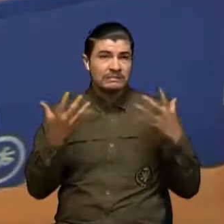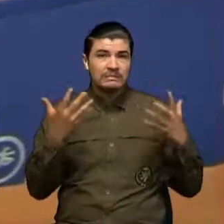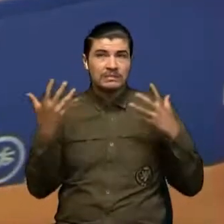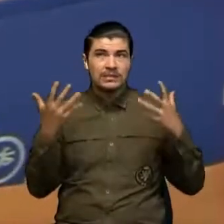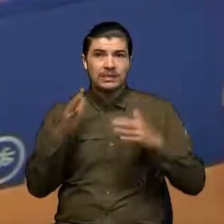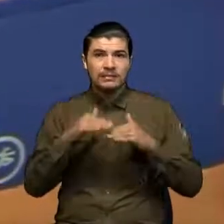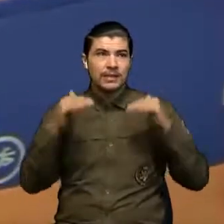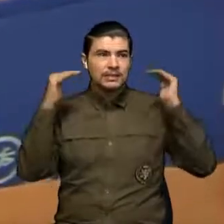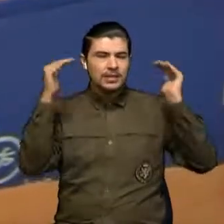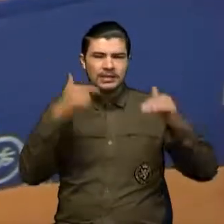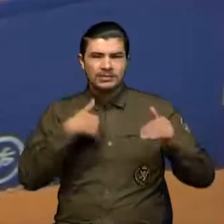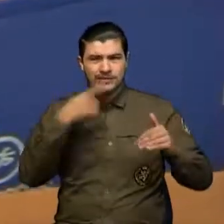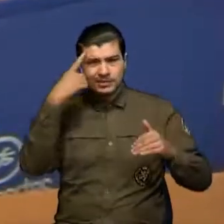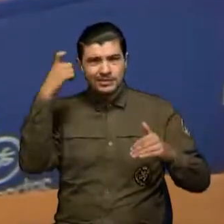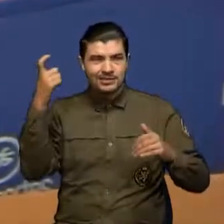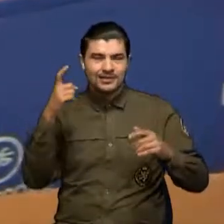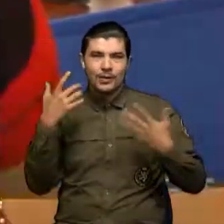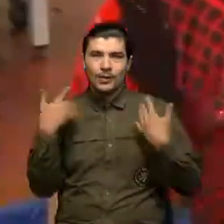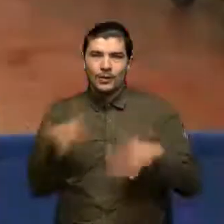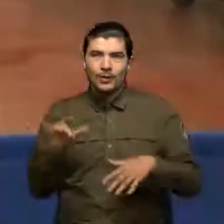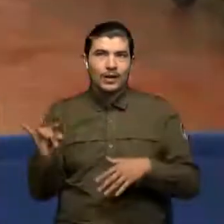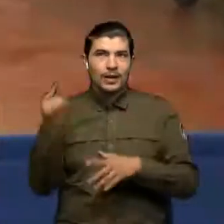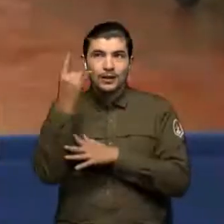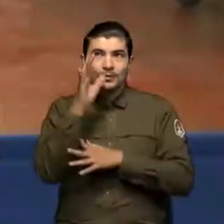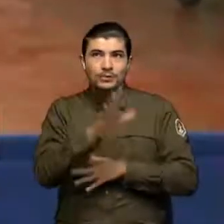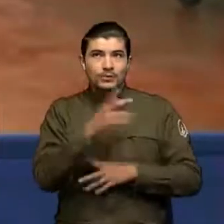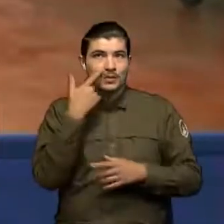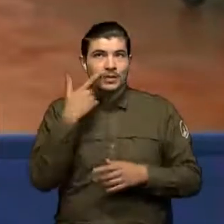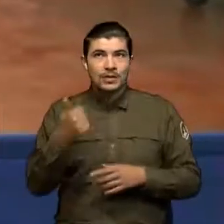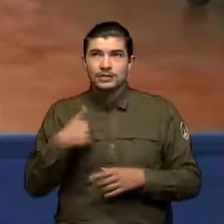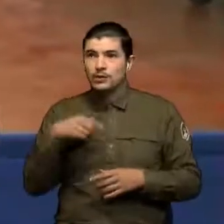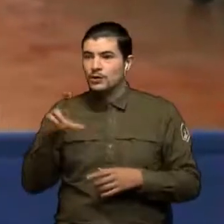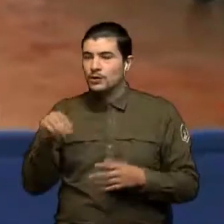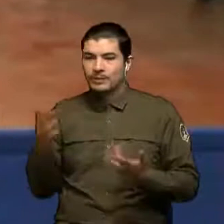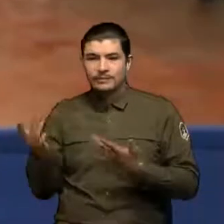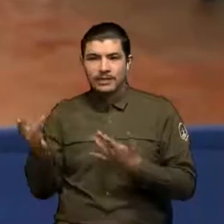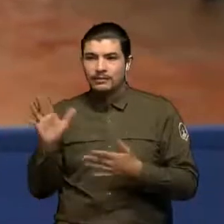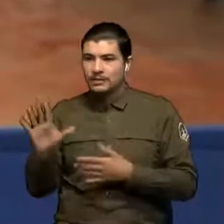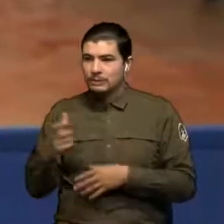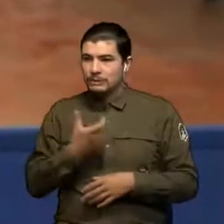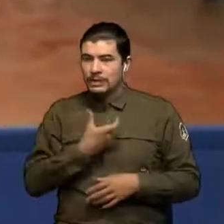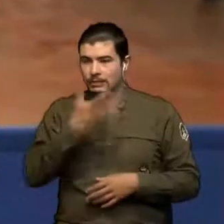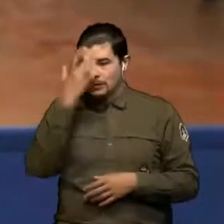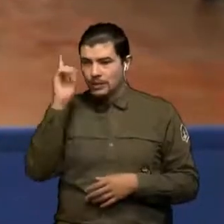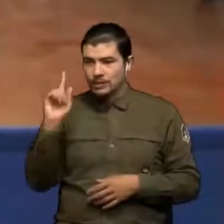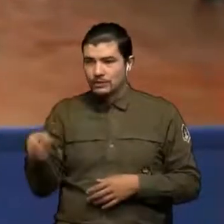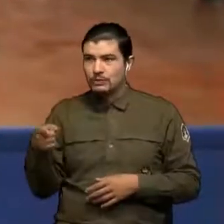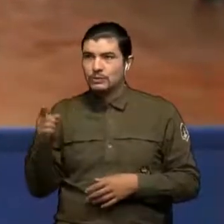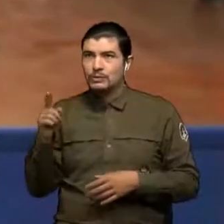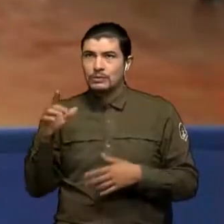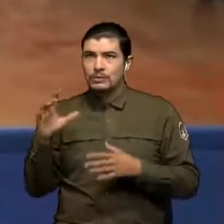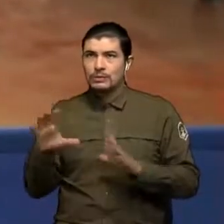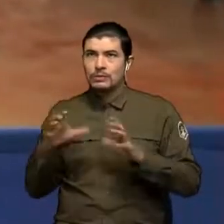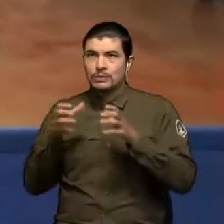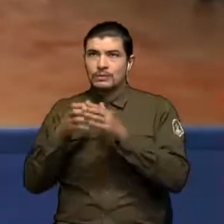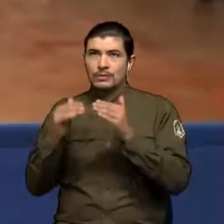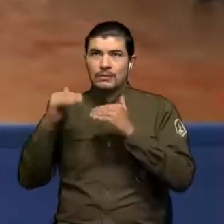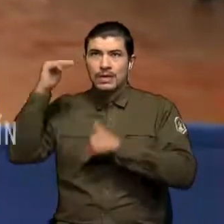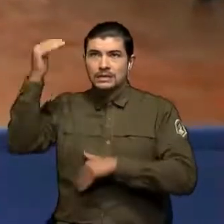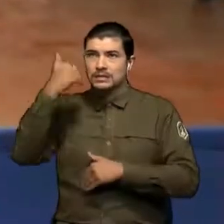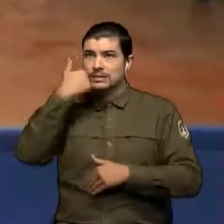que son más grandes entonces fue algo bueno y yo no me esperaba esta medalla pues porque una categoría mucho más grande que yo